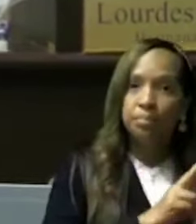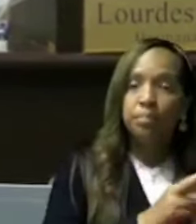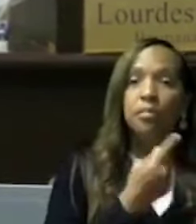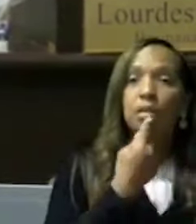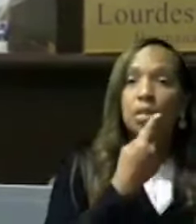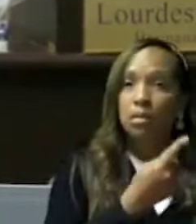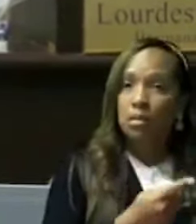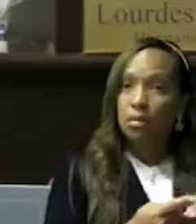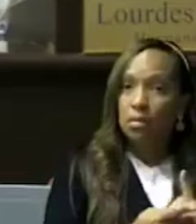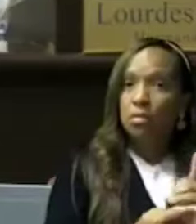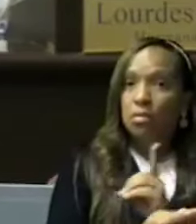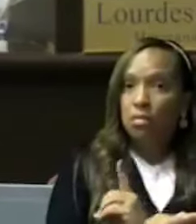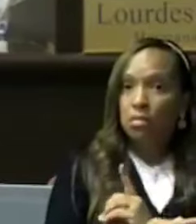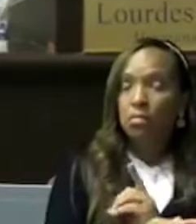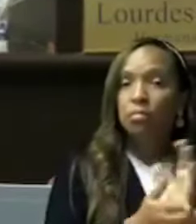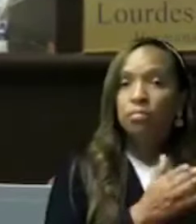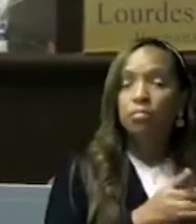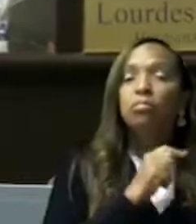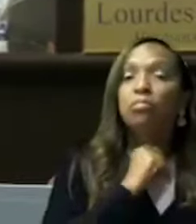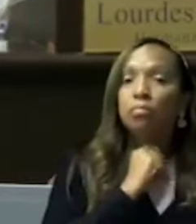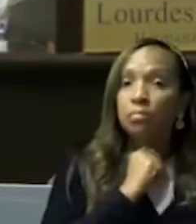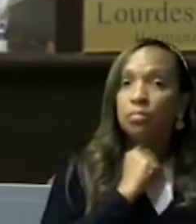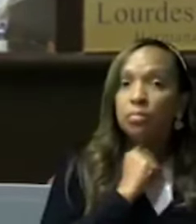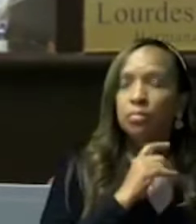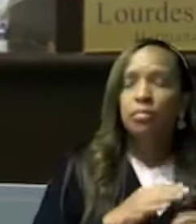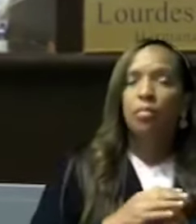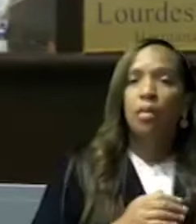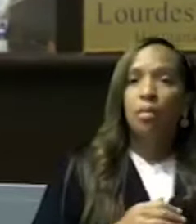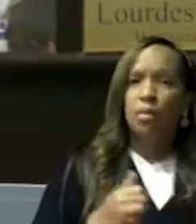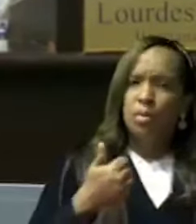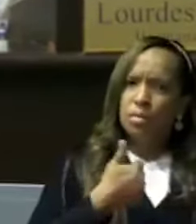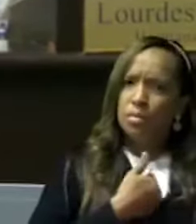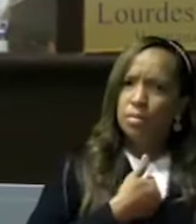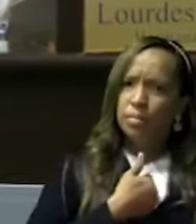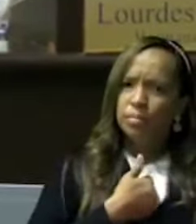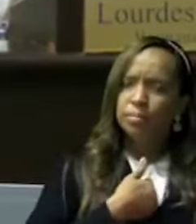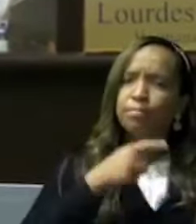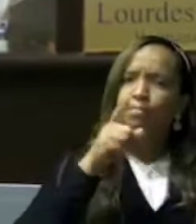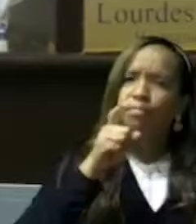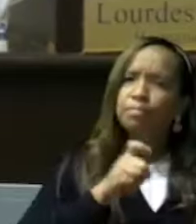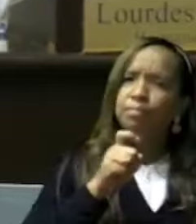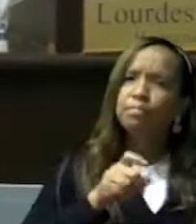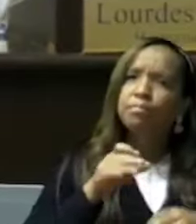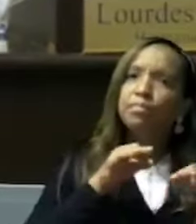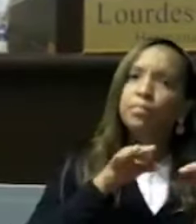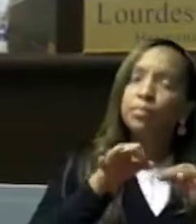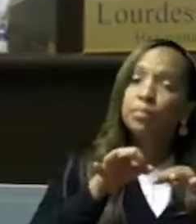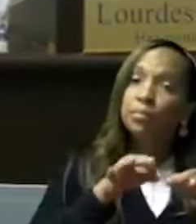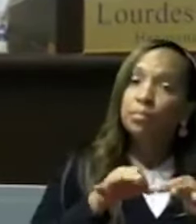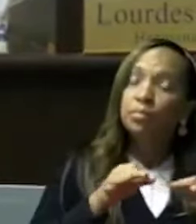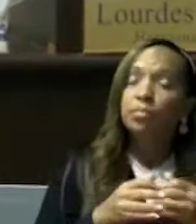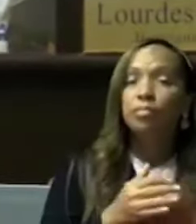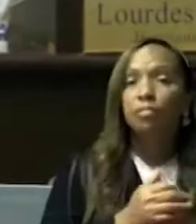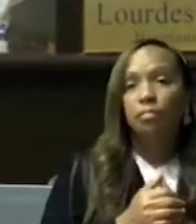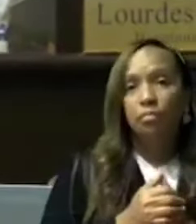de que debemos instruir y que esto se está transmitiendo y que nosotros debemos ser un ejemplo en la sociedad.